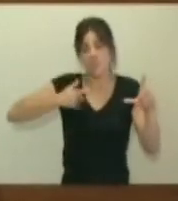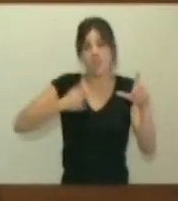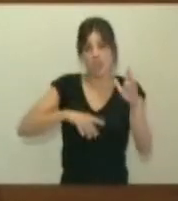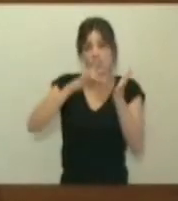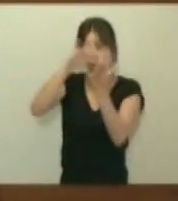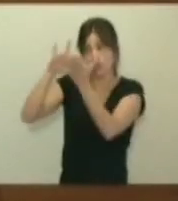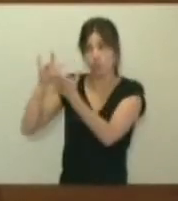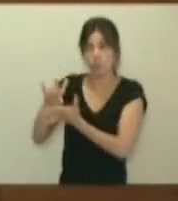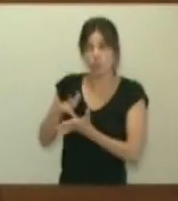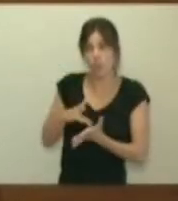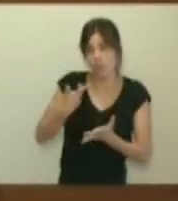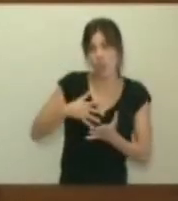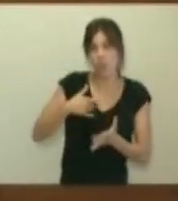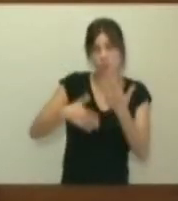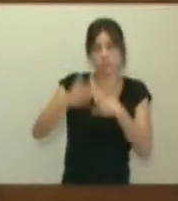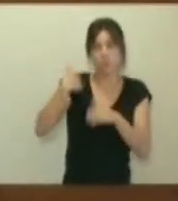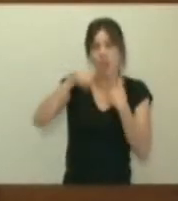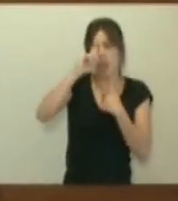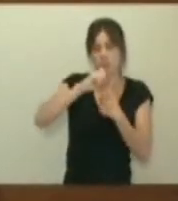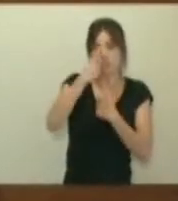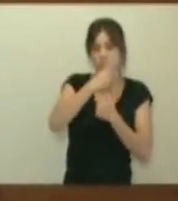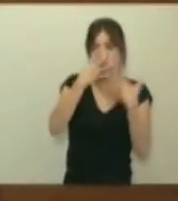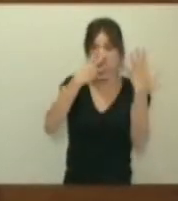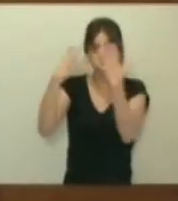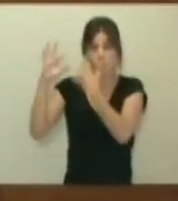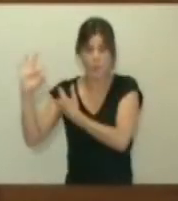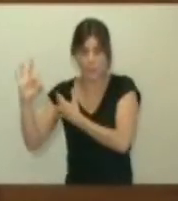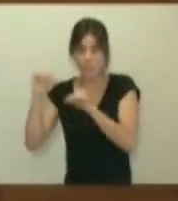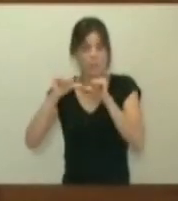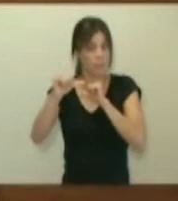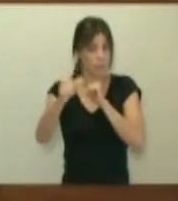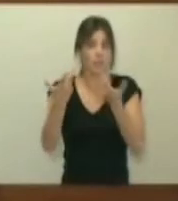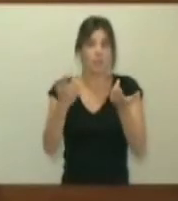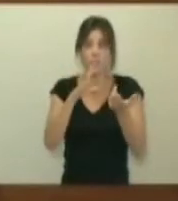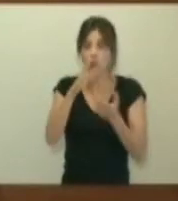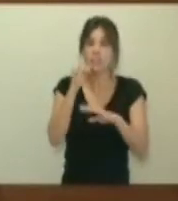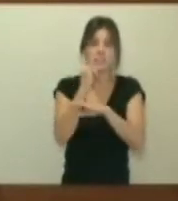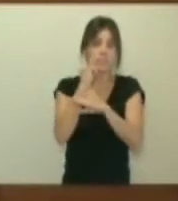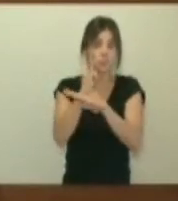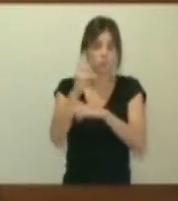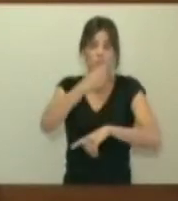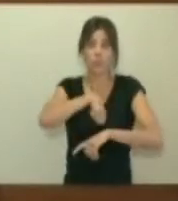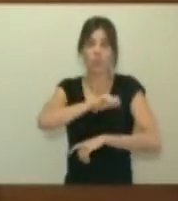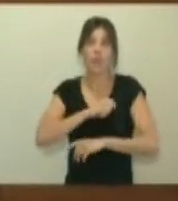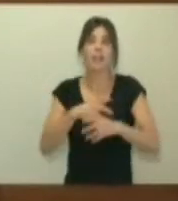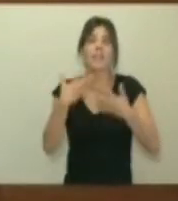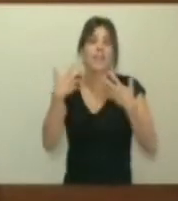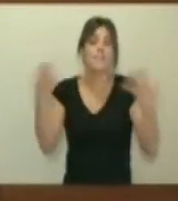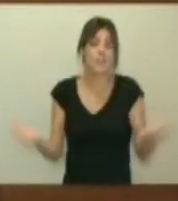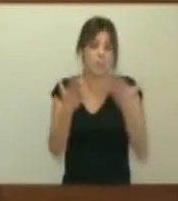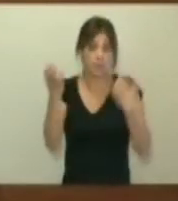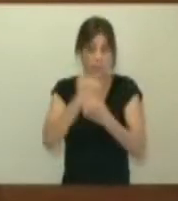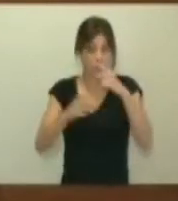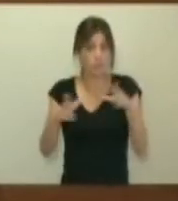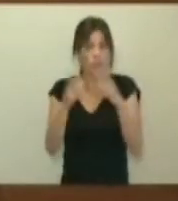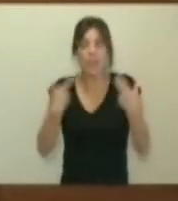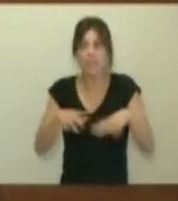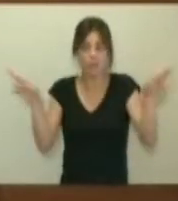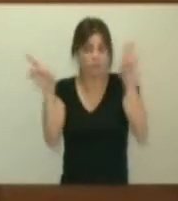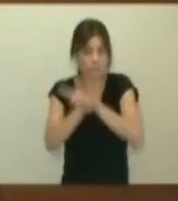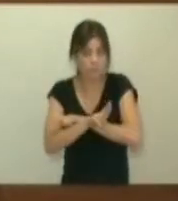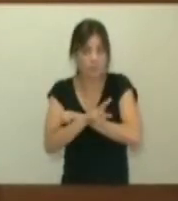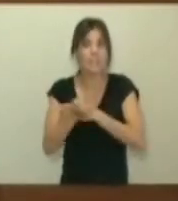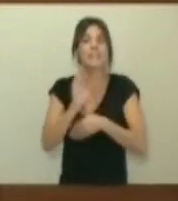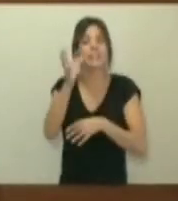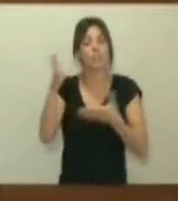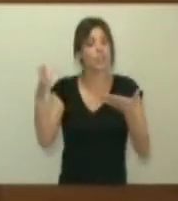los años 90, precisamente cuando se decidió suprimir el Instituto Nacional de Fomento de la Economía Social e integrar sus funciones en la estructura del propio